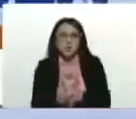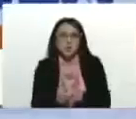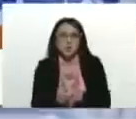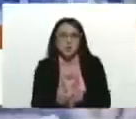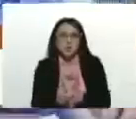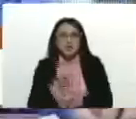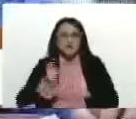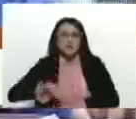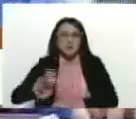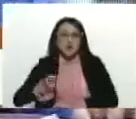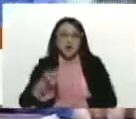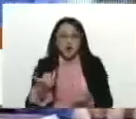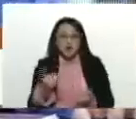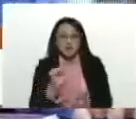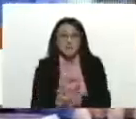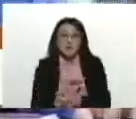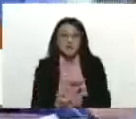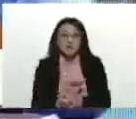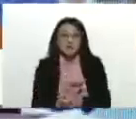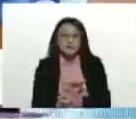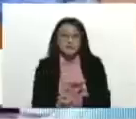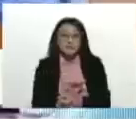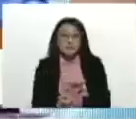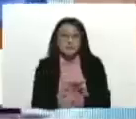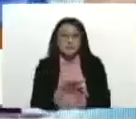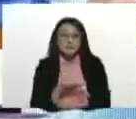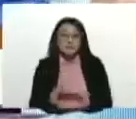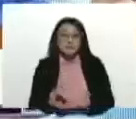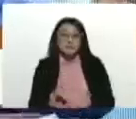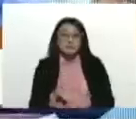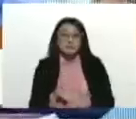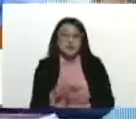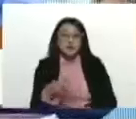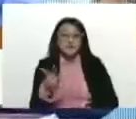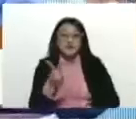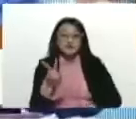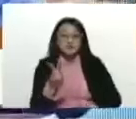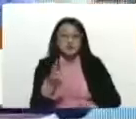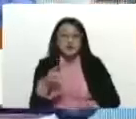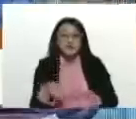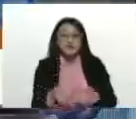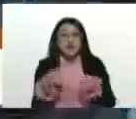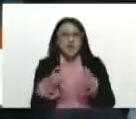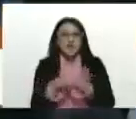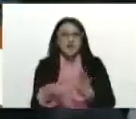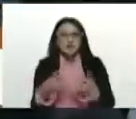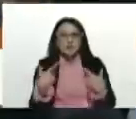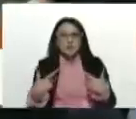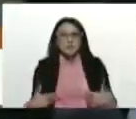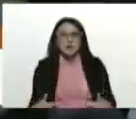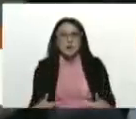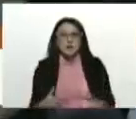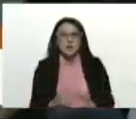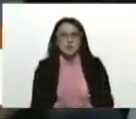y están presos Porque esa es la otra no en Venezuela se violan los Derechos Humanos